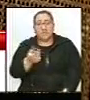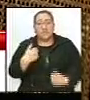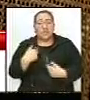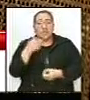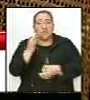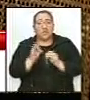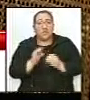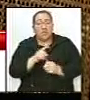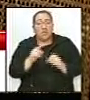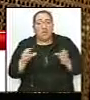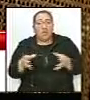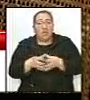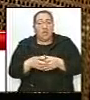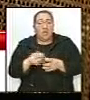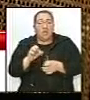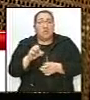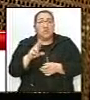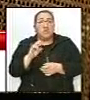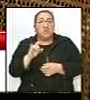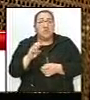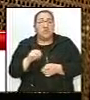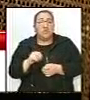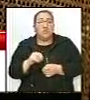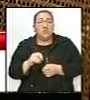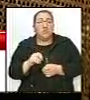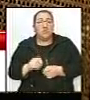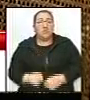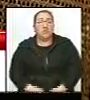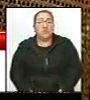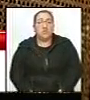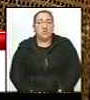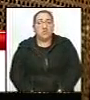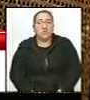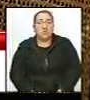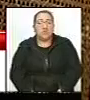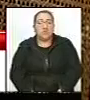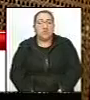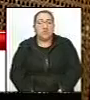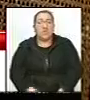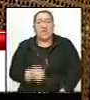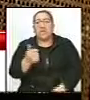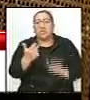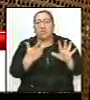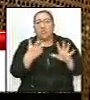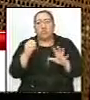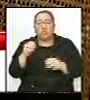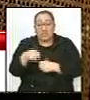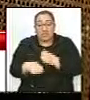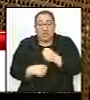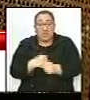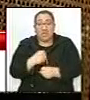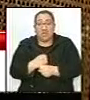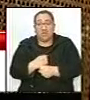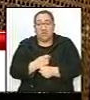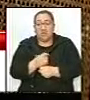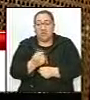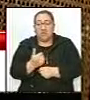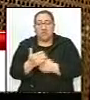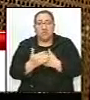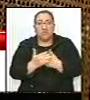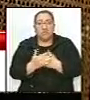caso el sector producción, desde 800, este año casi cerca